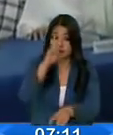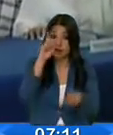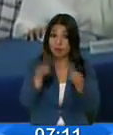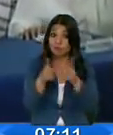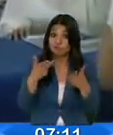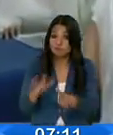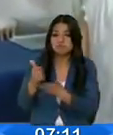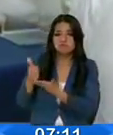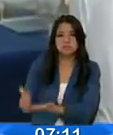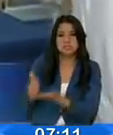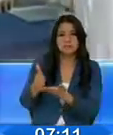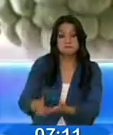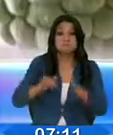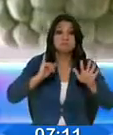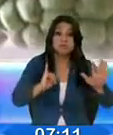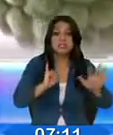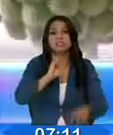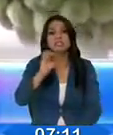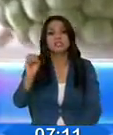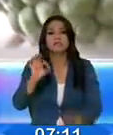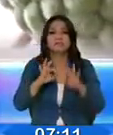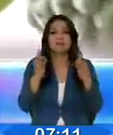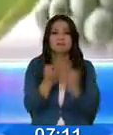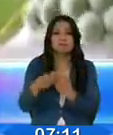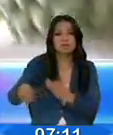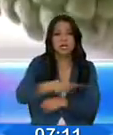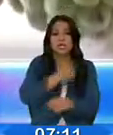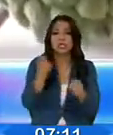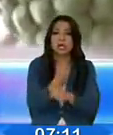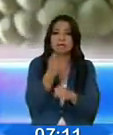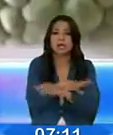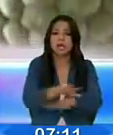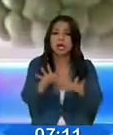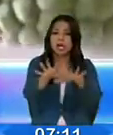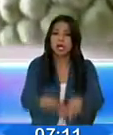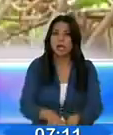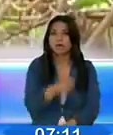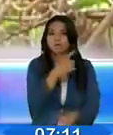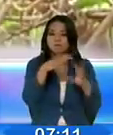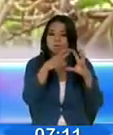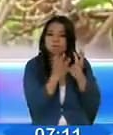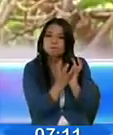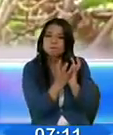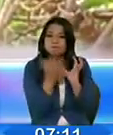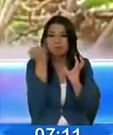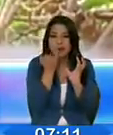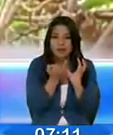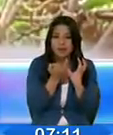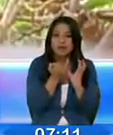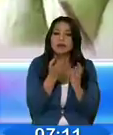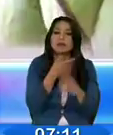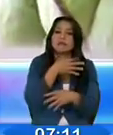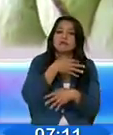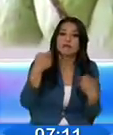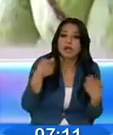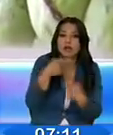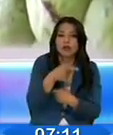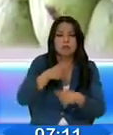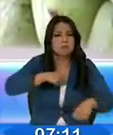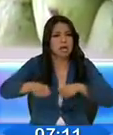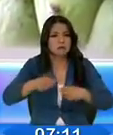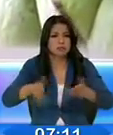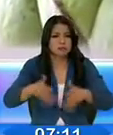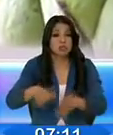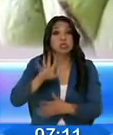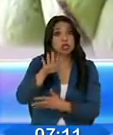se benefician alrededor de 600 familias que se dedican al cultivo de chirimoya, quienes en tiempo de cosecha, febrero y mayo, obtienen alrededor